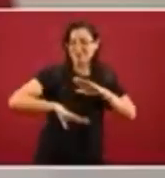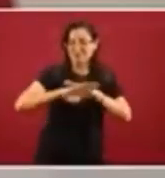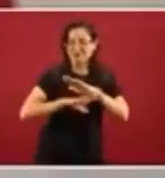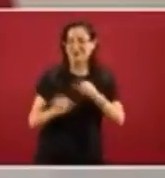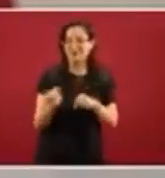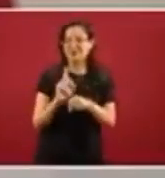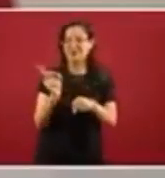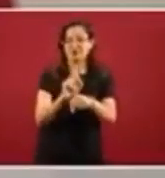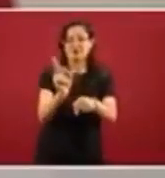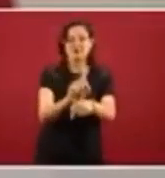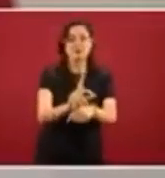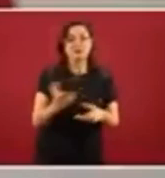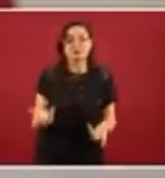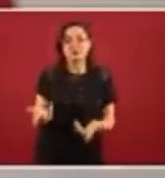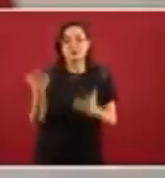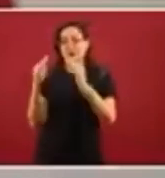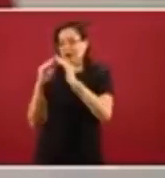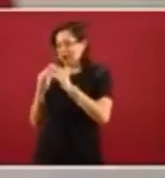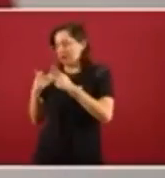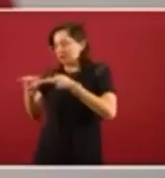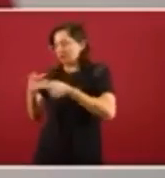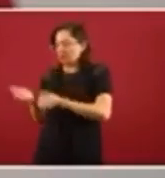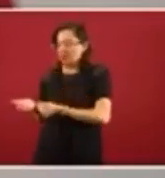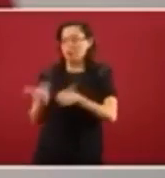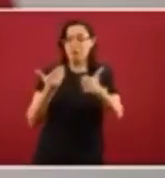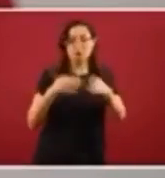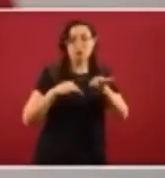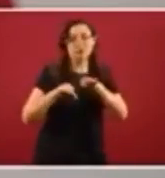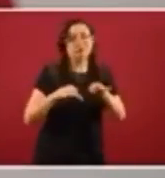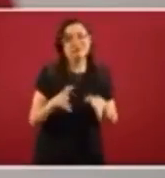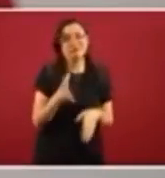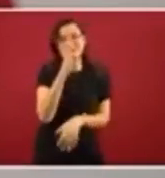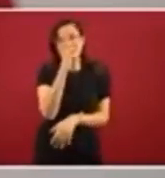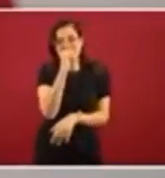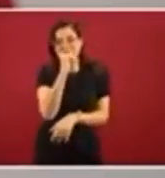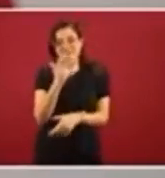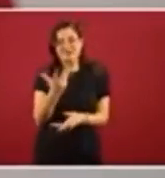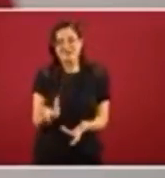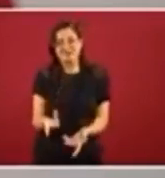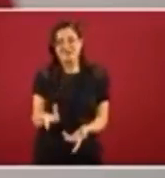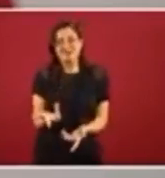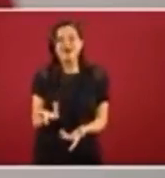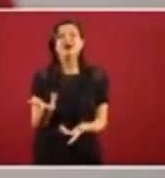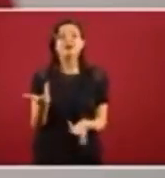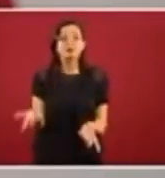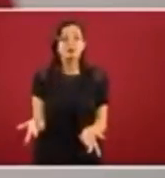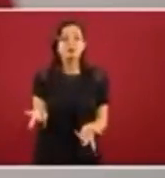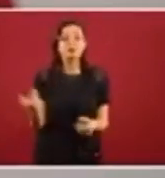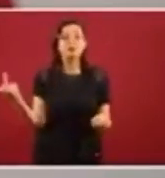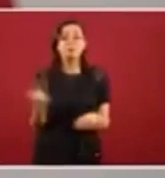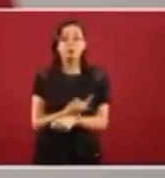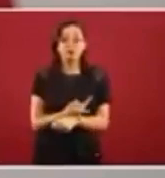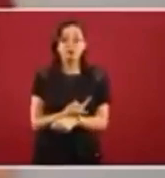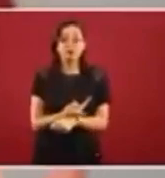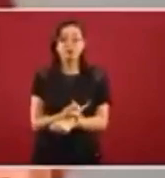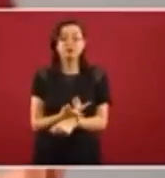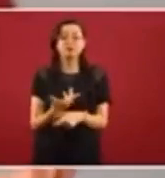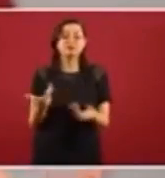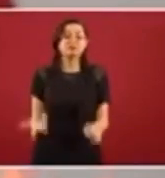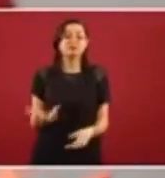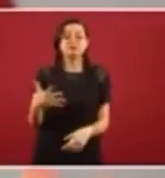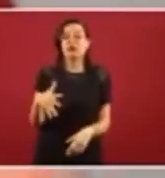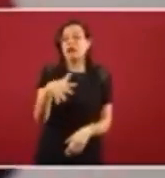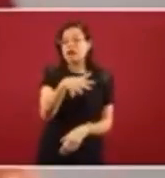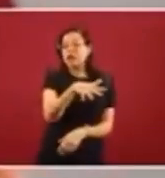mundo tiene oportunidad de preparar alimentos en su casa y llevárselos al trabajo. Entonces, aquí la disposición es de carácter